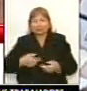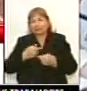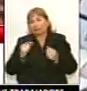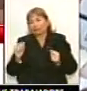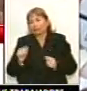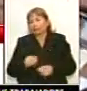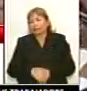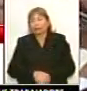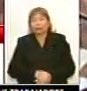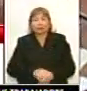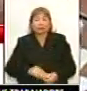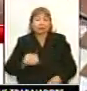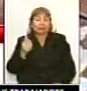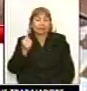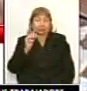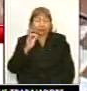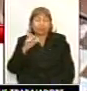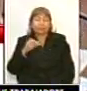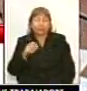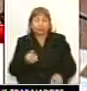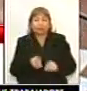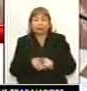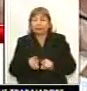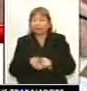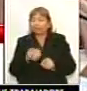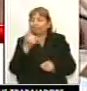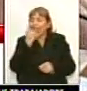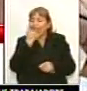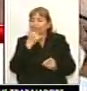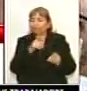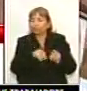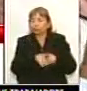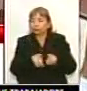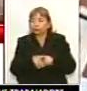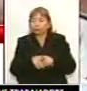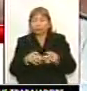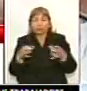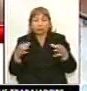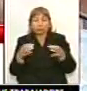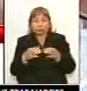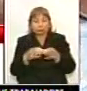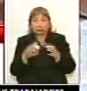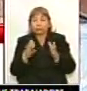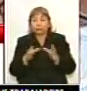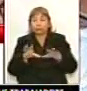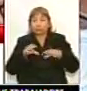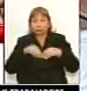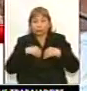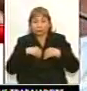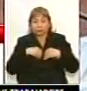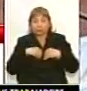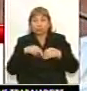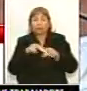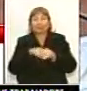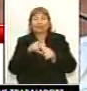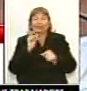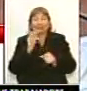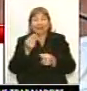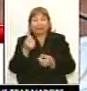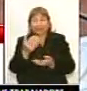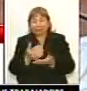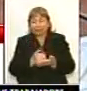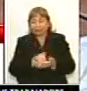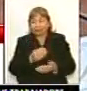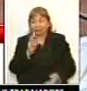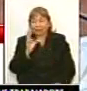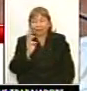la asociación de AFPs también. Sucedió lo mismo cuando este Congreso aprobó el retiro de los aportes a los